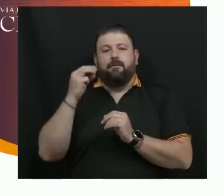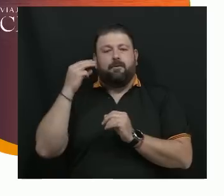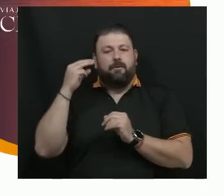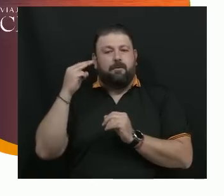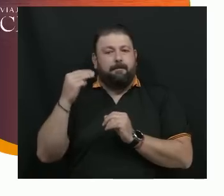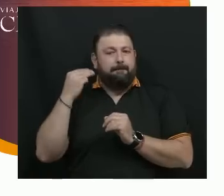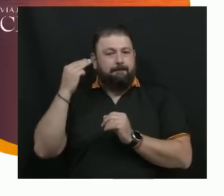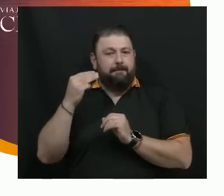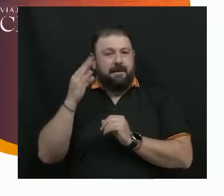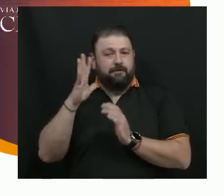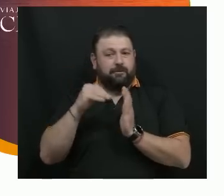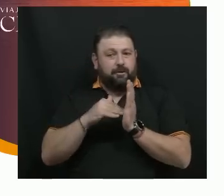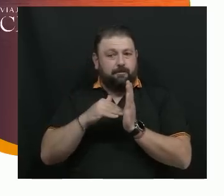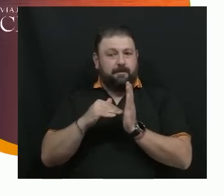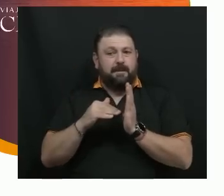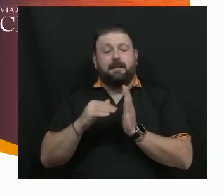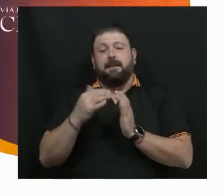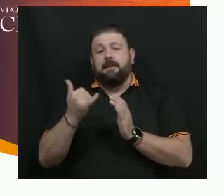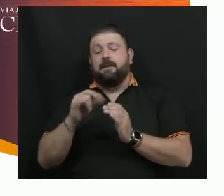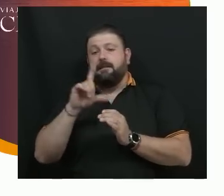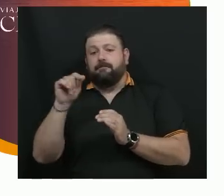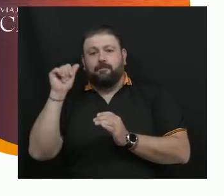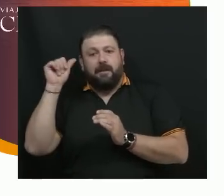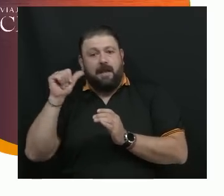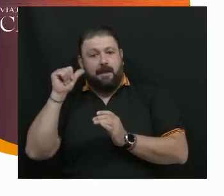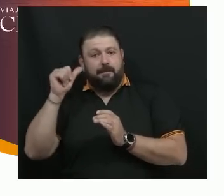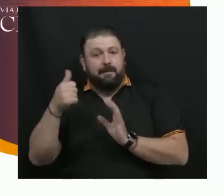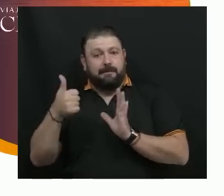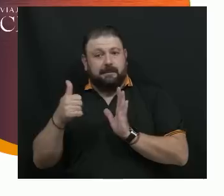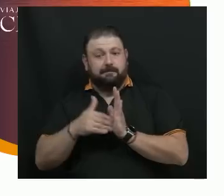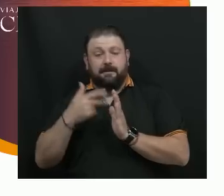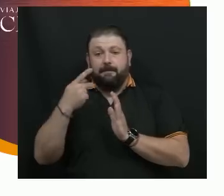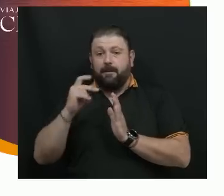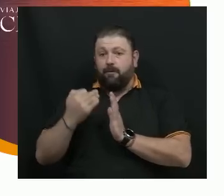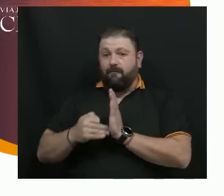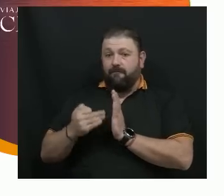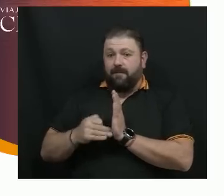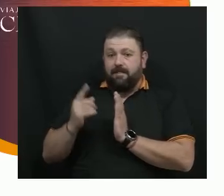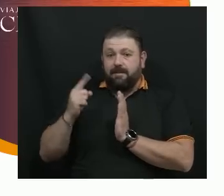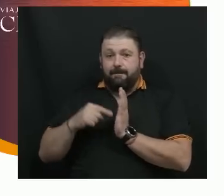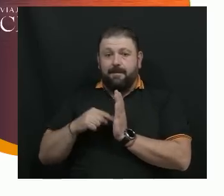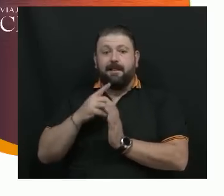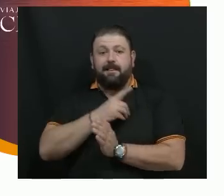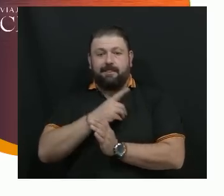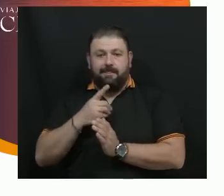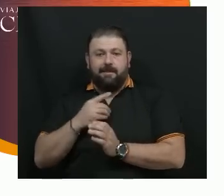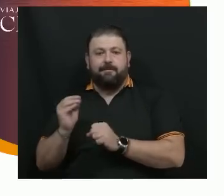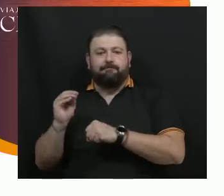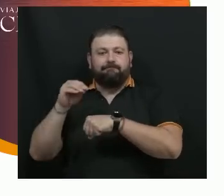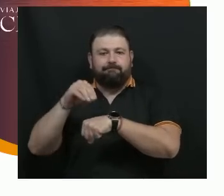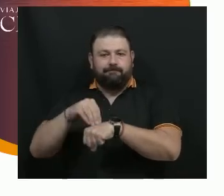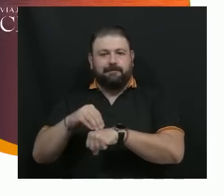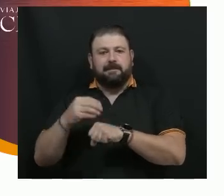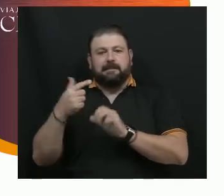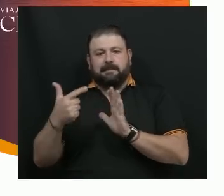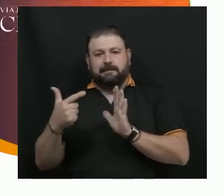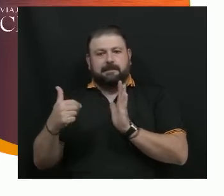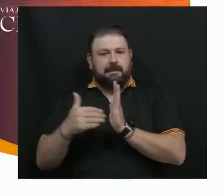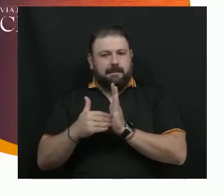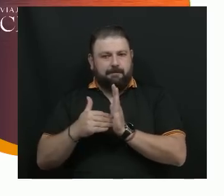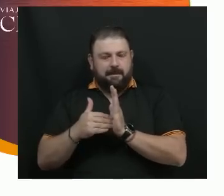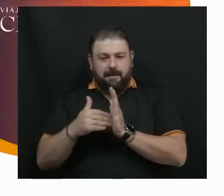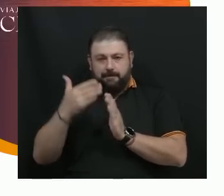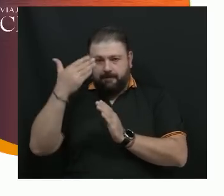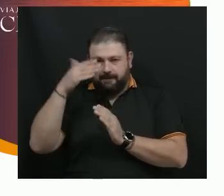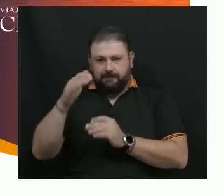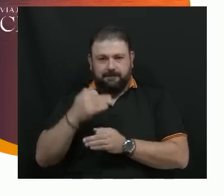es un ejemplo muy, muy sencillo, muy claro. Ojo que para todo, para que puedas utilizar este beneficio, el único condicionante es que hayas realizado por